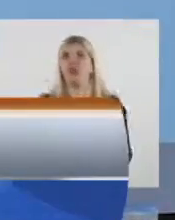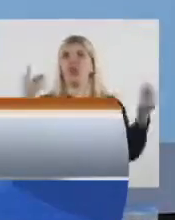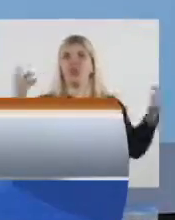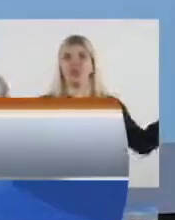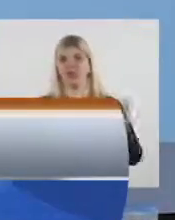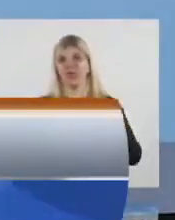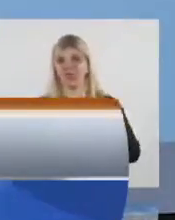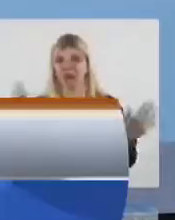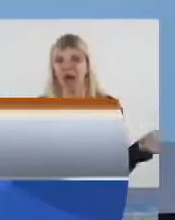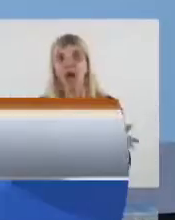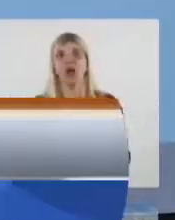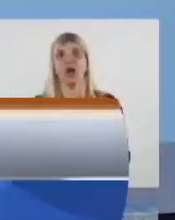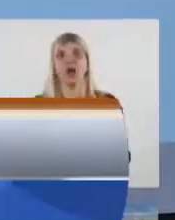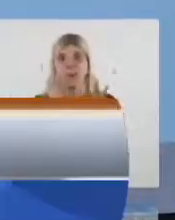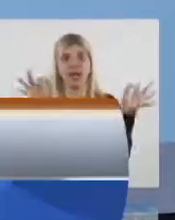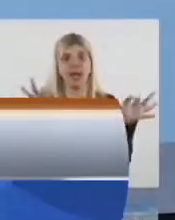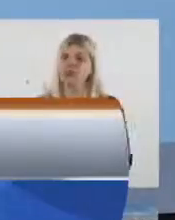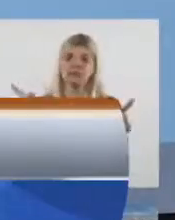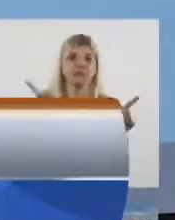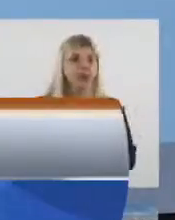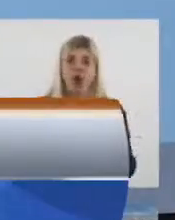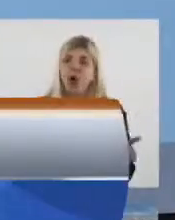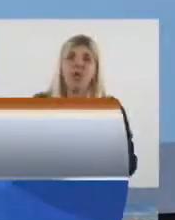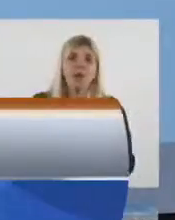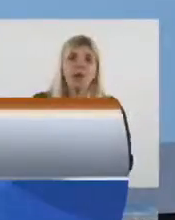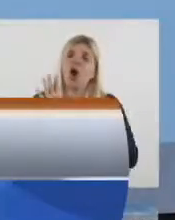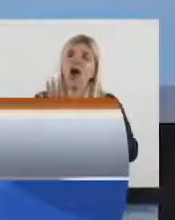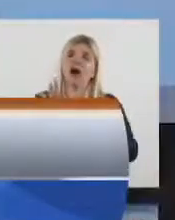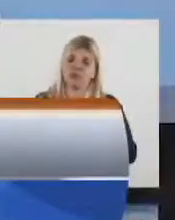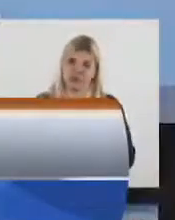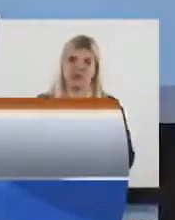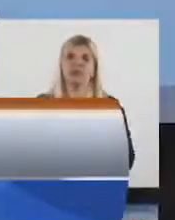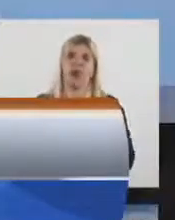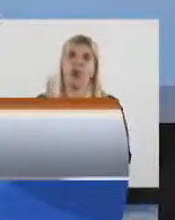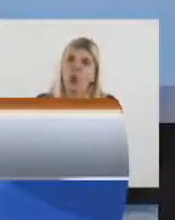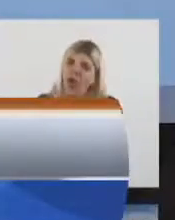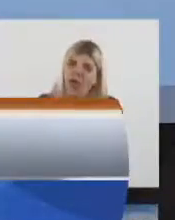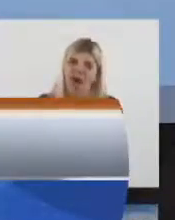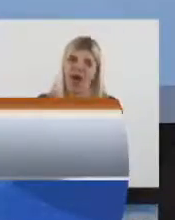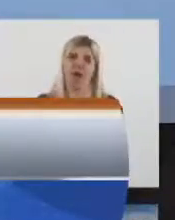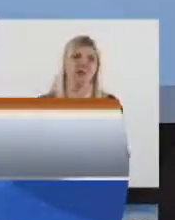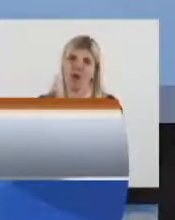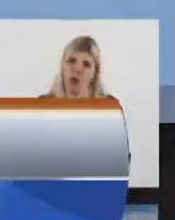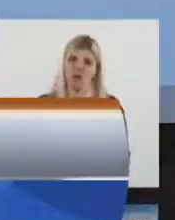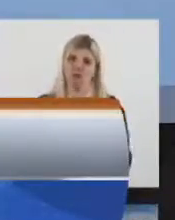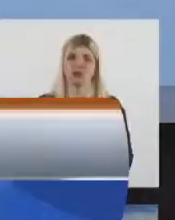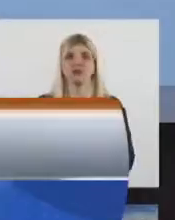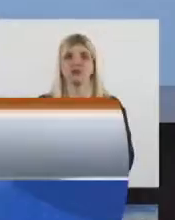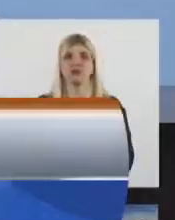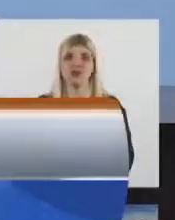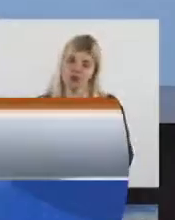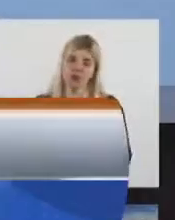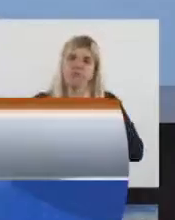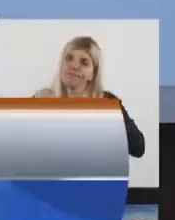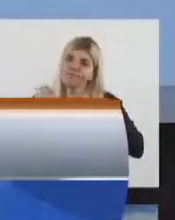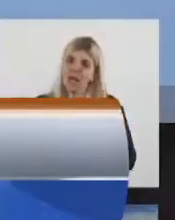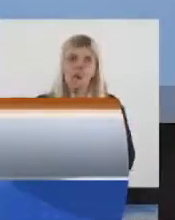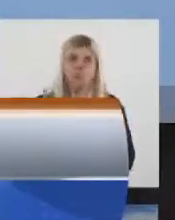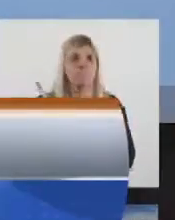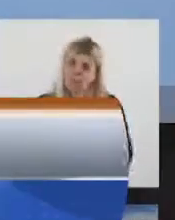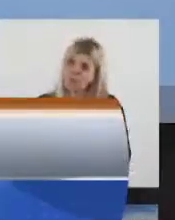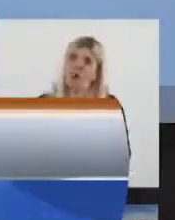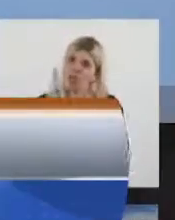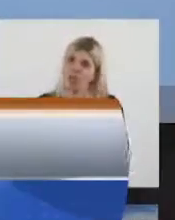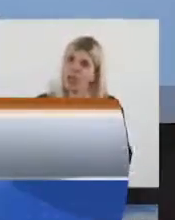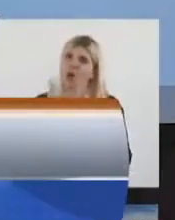eso significa que tenemos que seguir con el comportamiento así que en este sentido se firmó un poco lo que decía el presidente y lo que es la